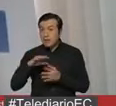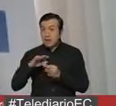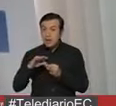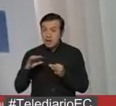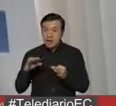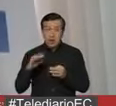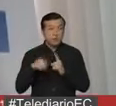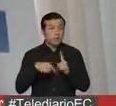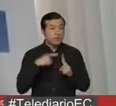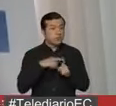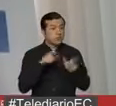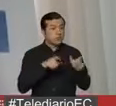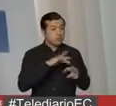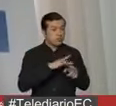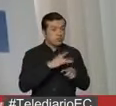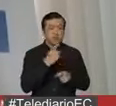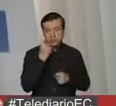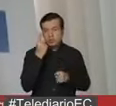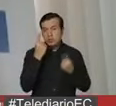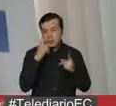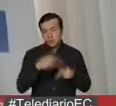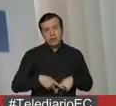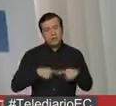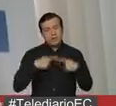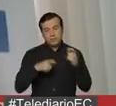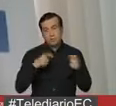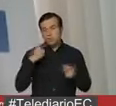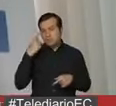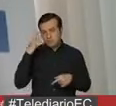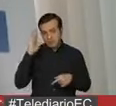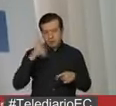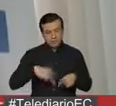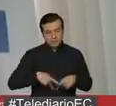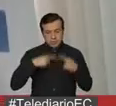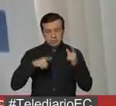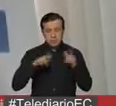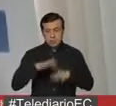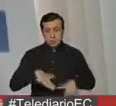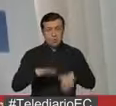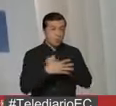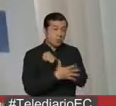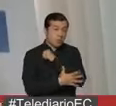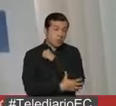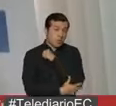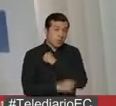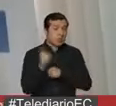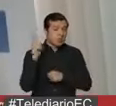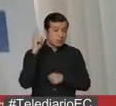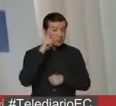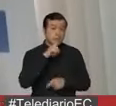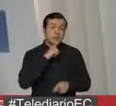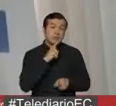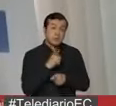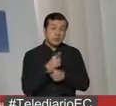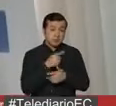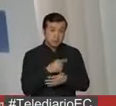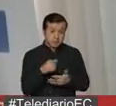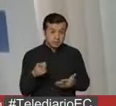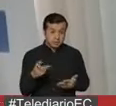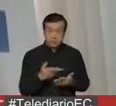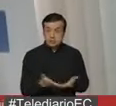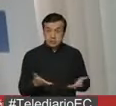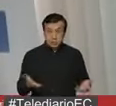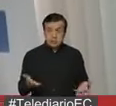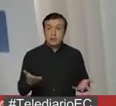situación de vida que tiene la población, especialmente la población más pobre de la ciudad, y es necesario